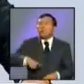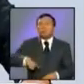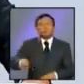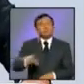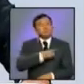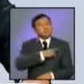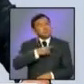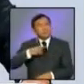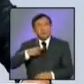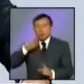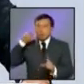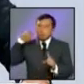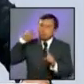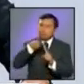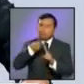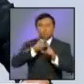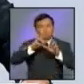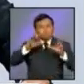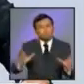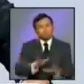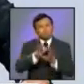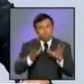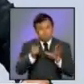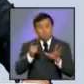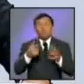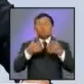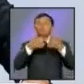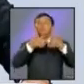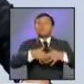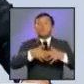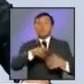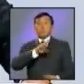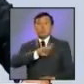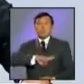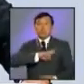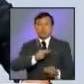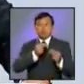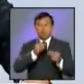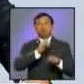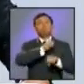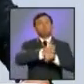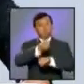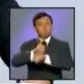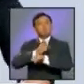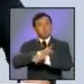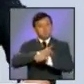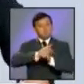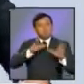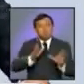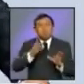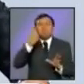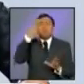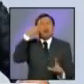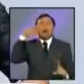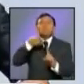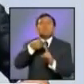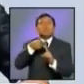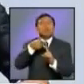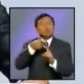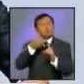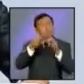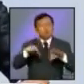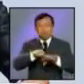aparecieron en esta campaña que tienen un año que cuando menos fueron publicados Y hoy todo el